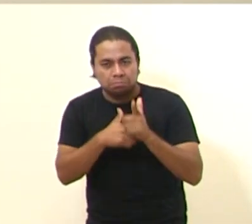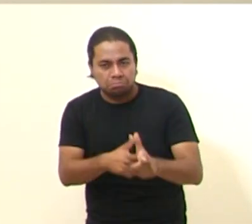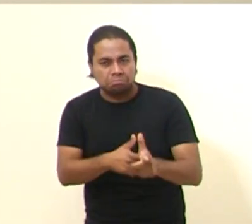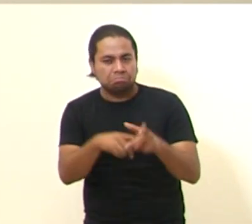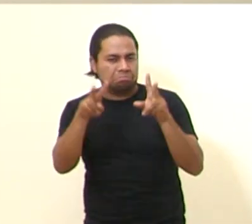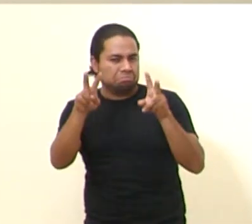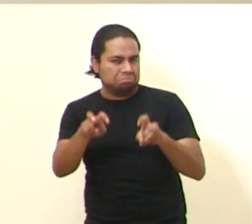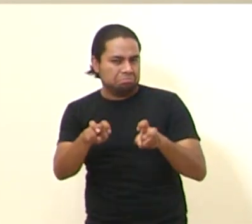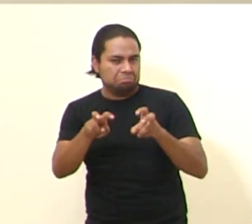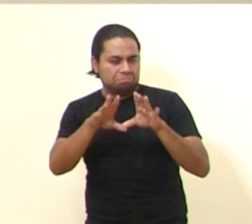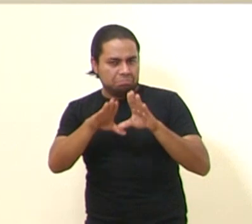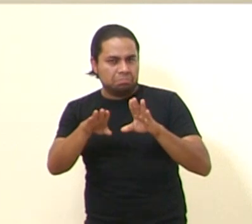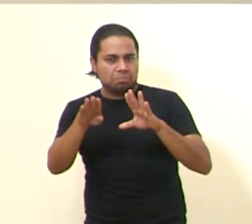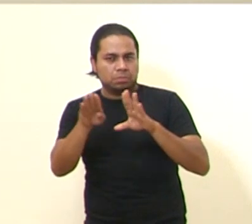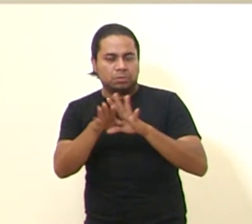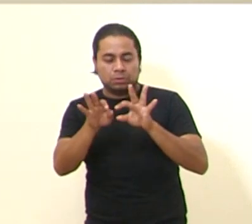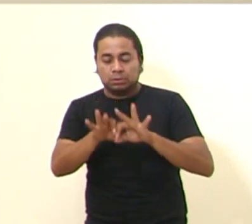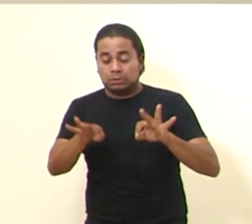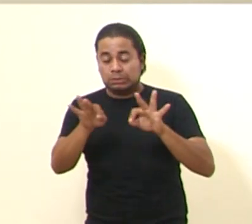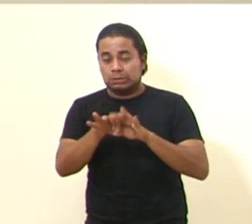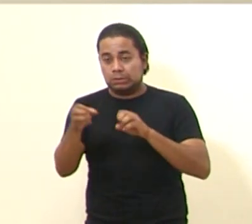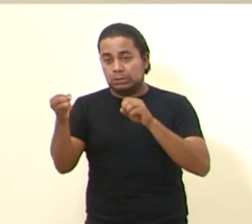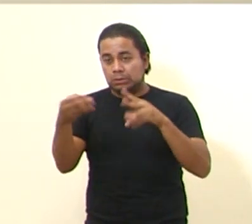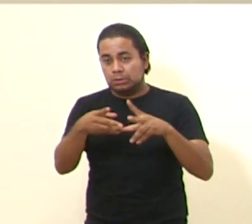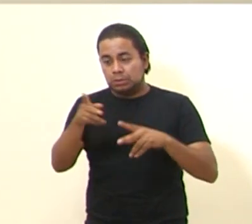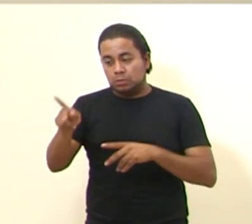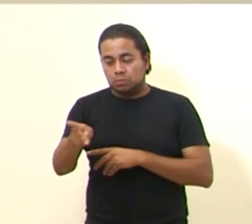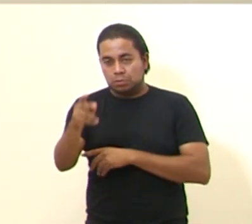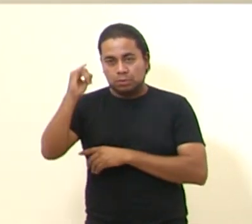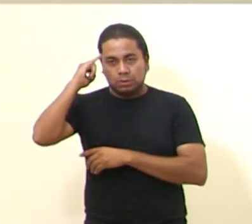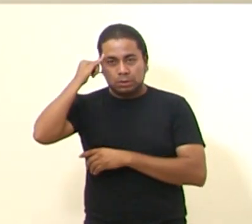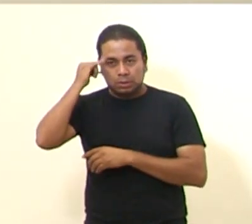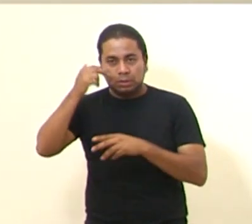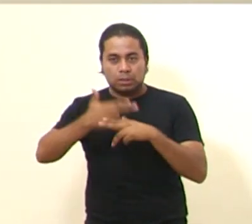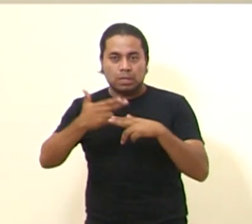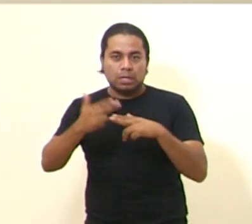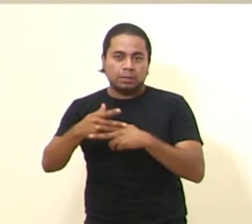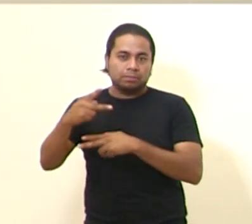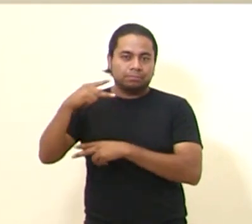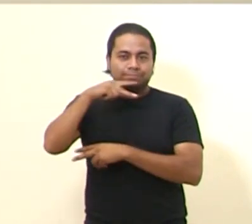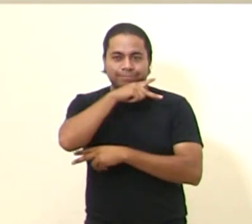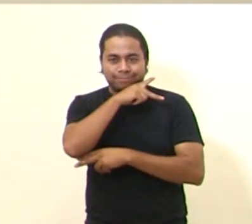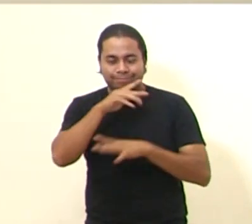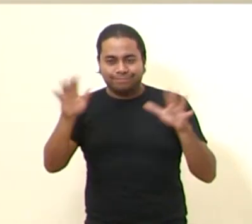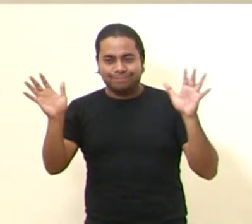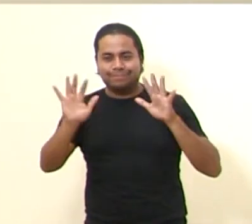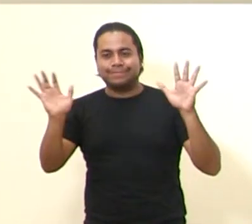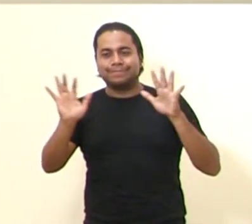de algunas aportaciones importantes de los pueblos indígenas. Hasta la próxima.